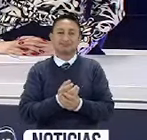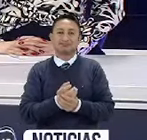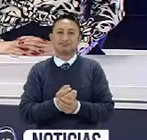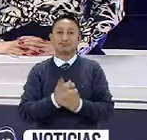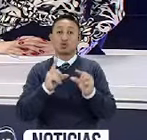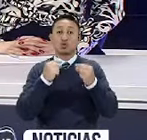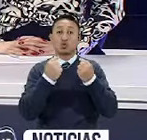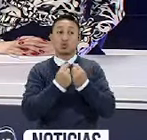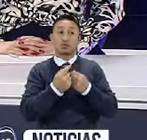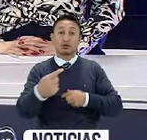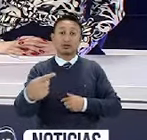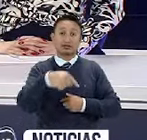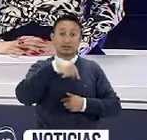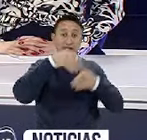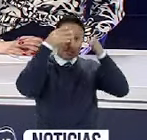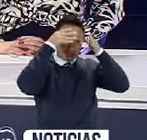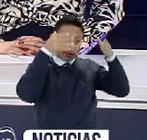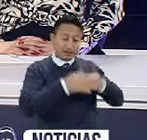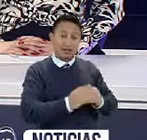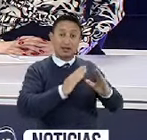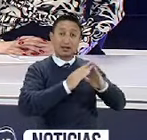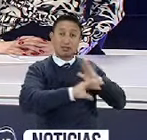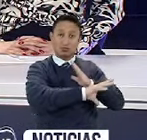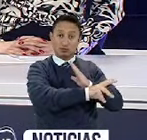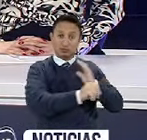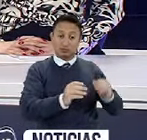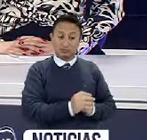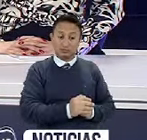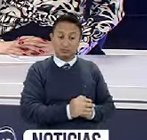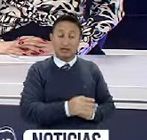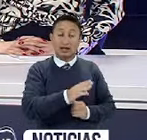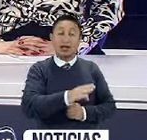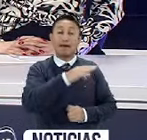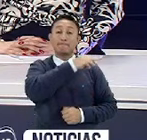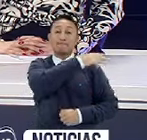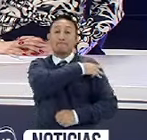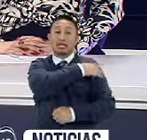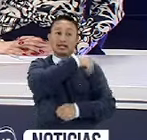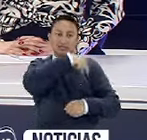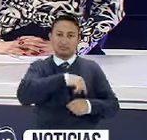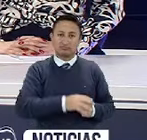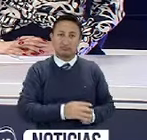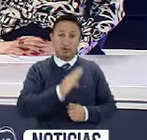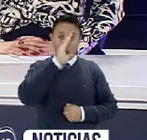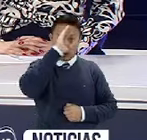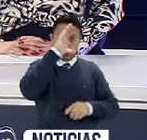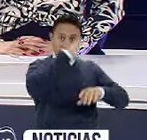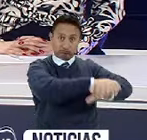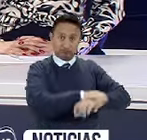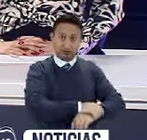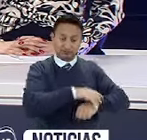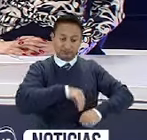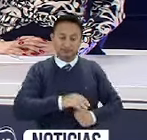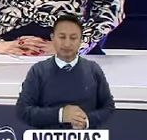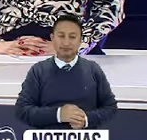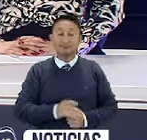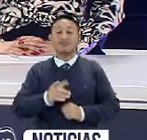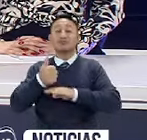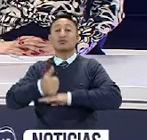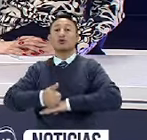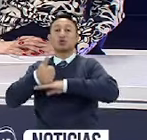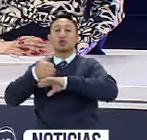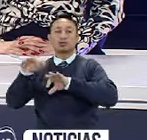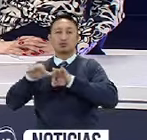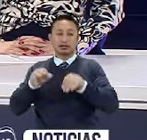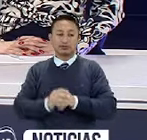Anda, que presuntamente se dedicaba al robo de domicilios en el cantón Mejía fue desarticulada por la Policía Nacional. Según las